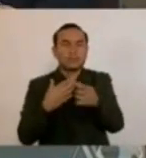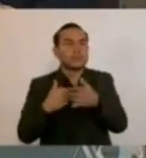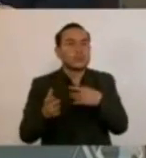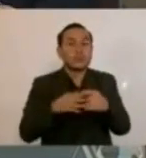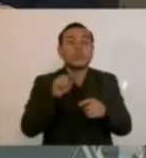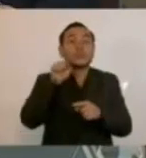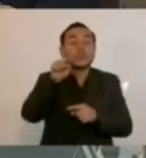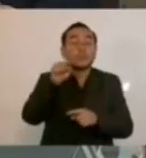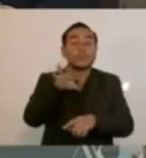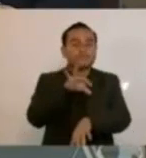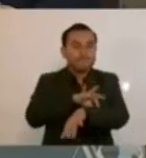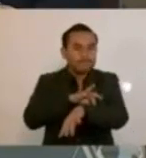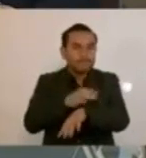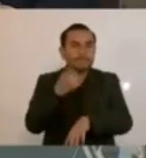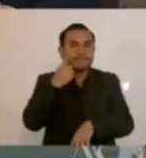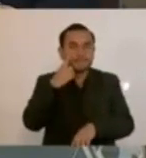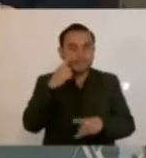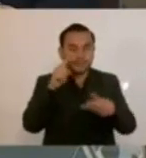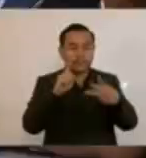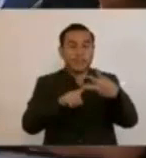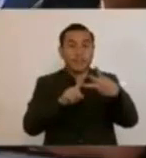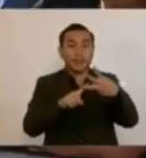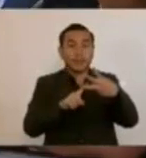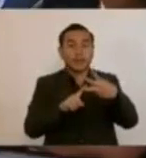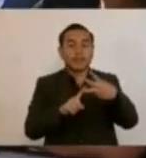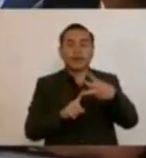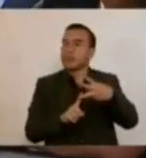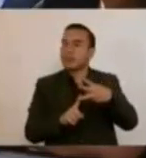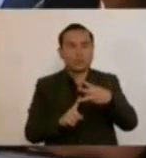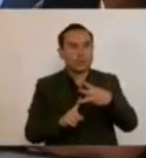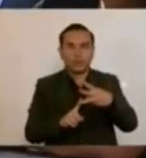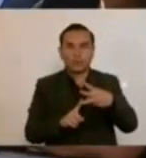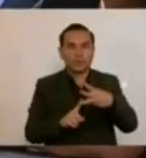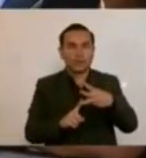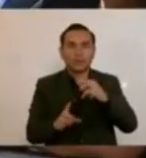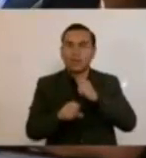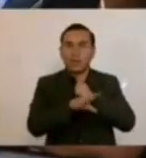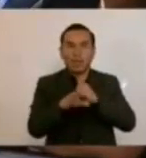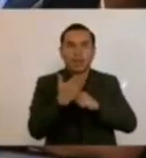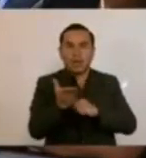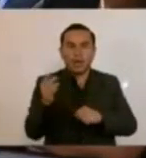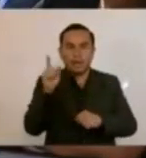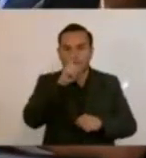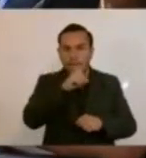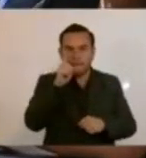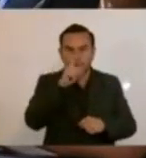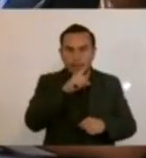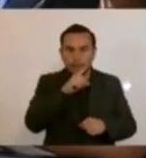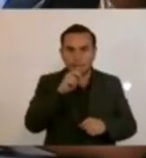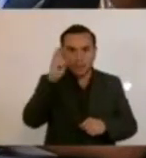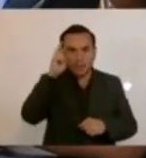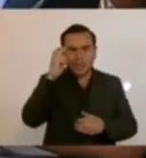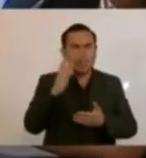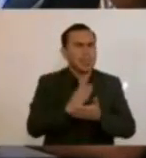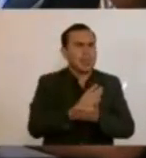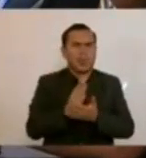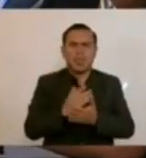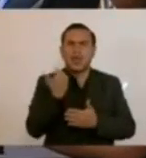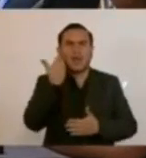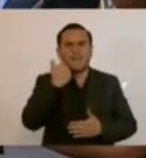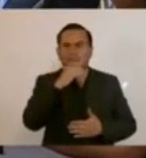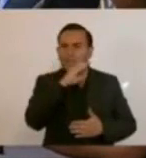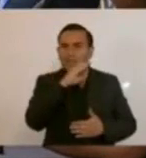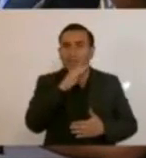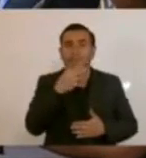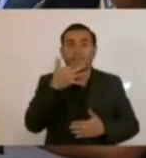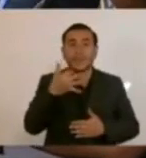enfermedad. Y finalmente el pánico es un llamado, como usted lo ha dicho, a que todos hagamos nuestras actividades dentro de lo normal. No ha pasado nada y muy bien lo dice,